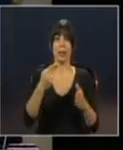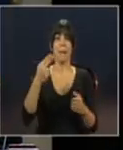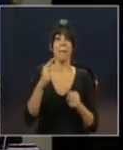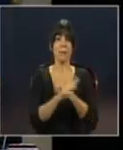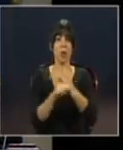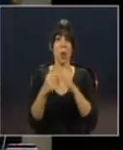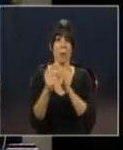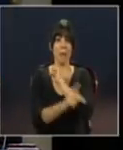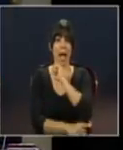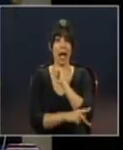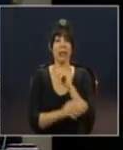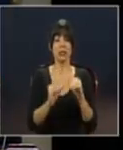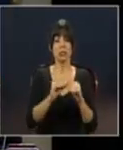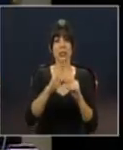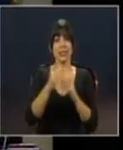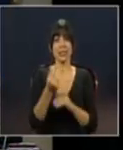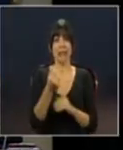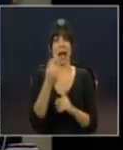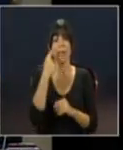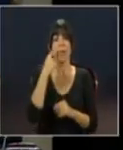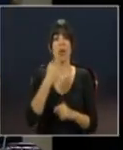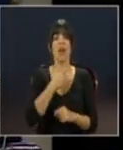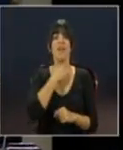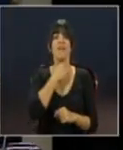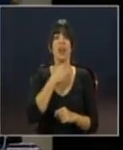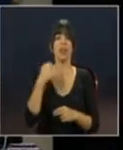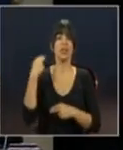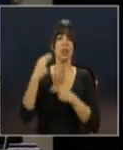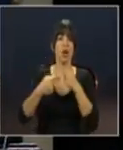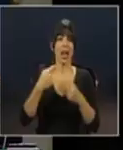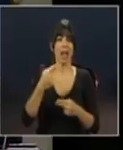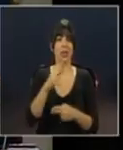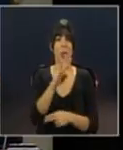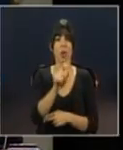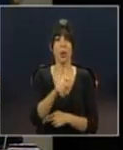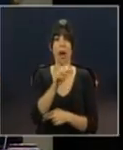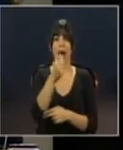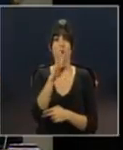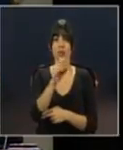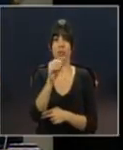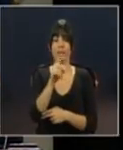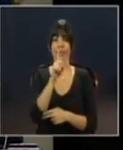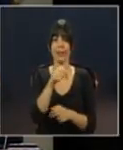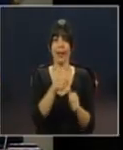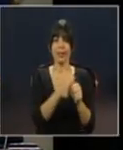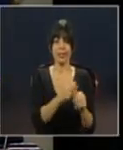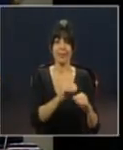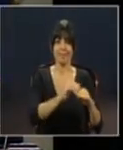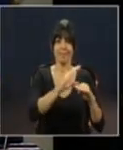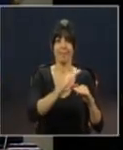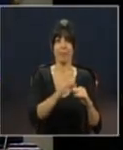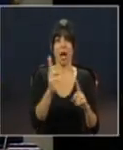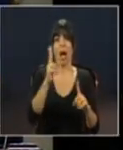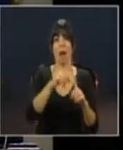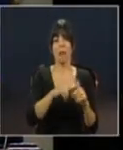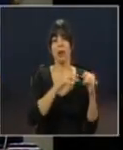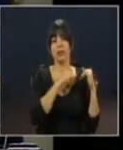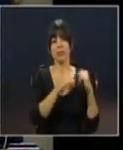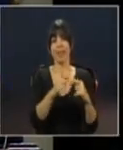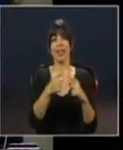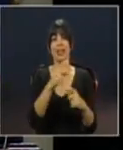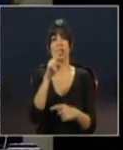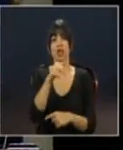aumentos salariales conforme a una inflación heredada del 4,14%, según práctica común desde el año